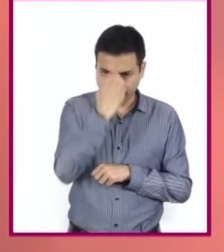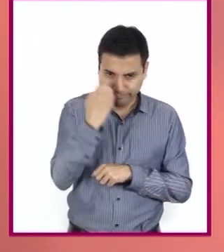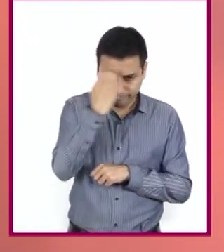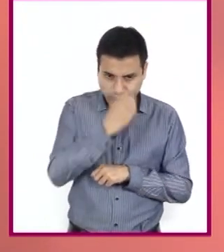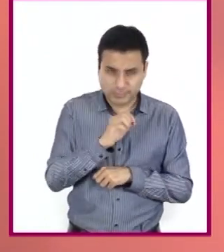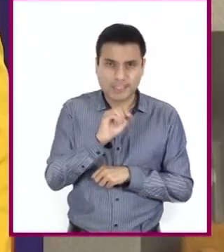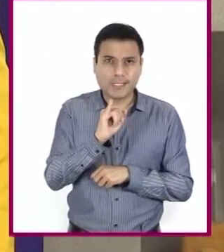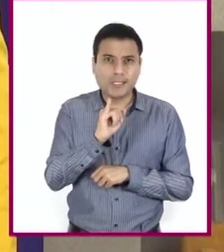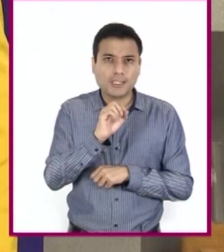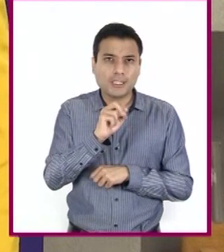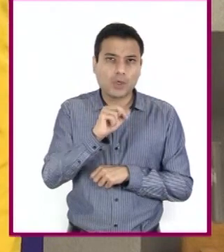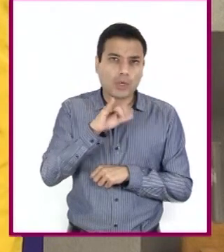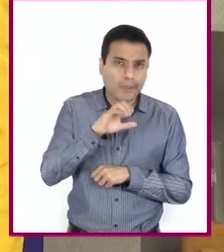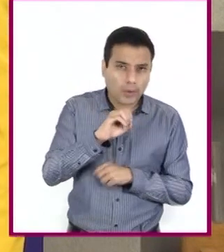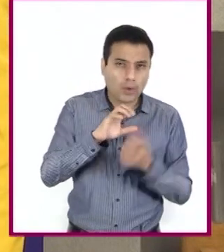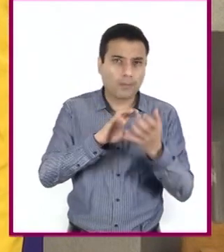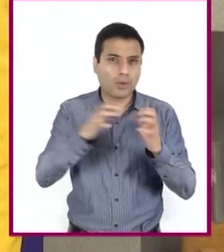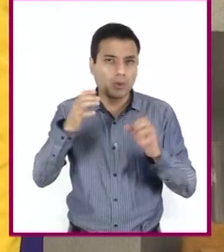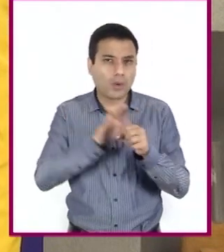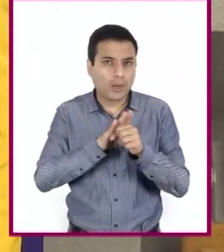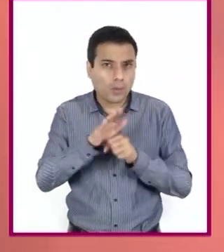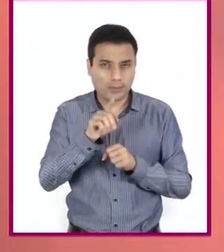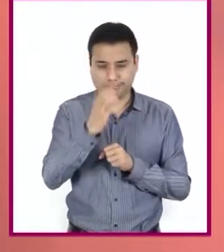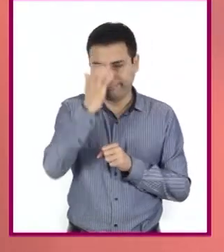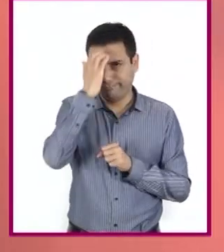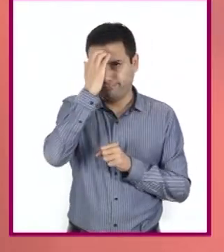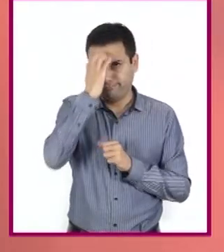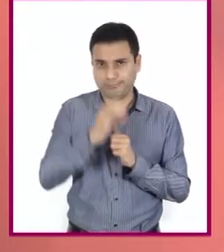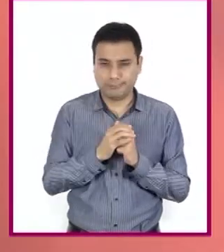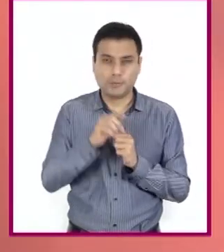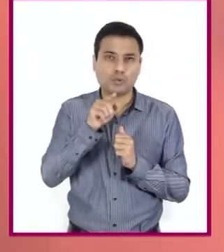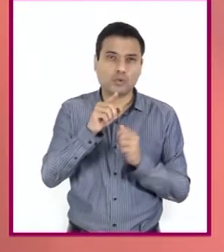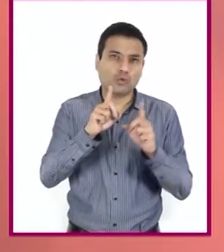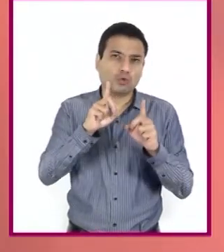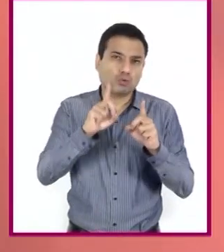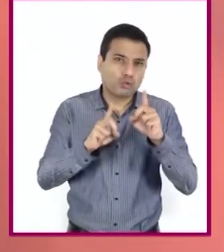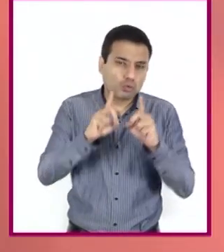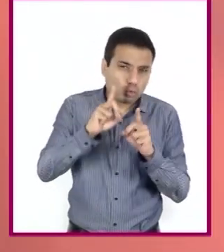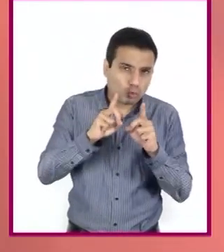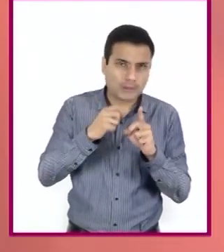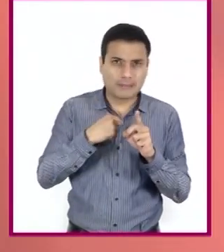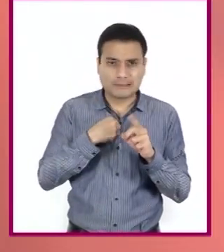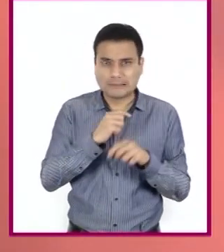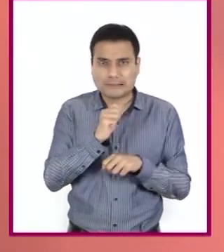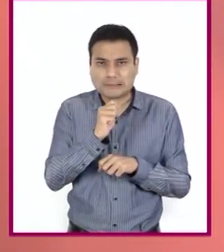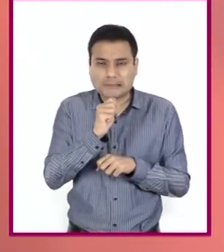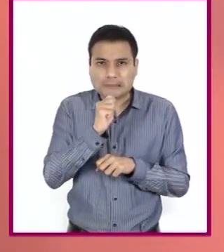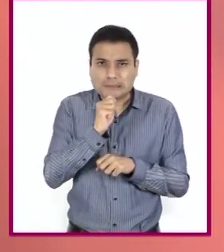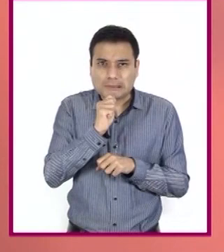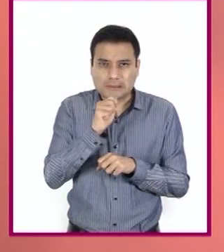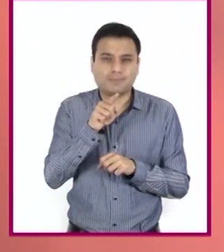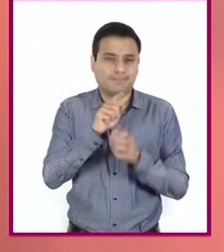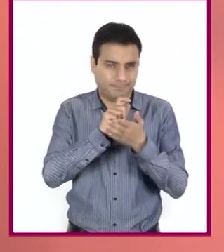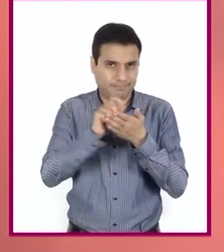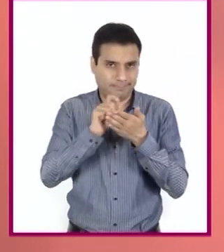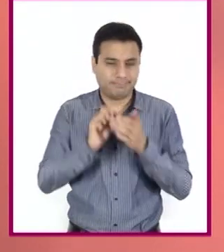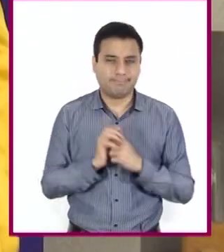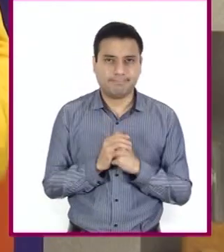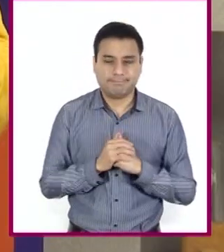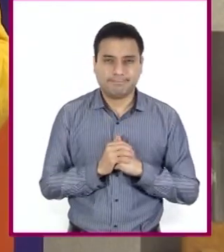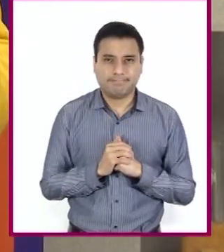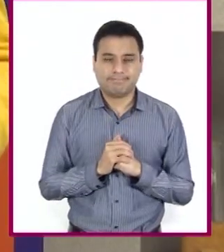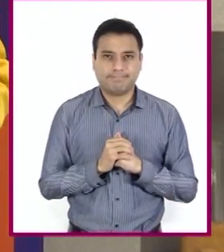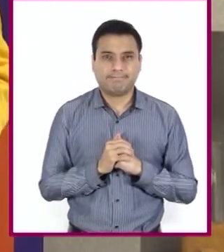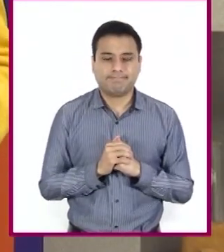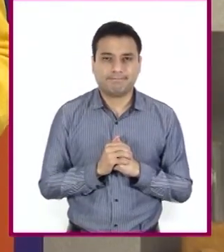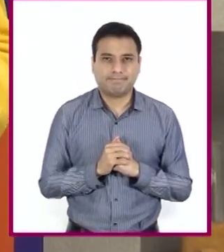o molecular. Registren las dudas, inquietudes o dificultades que surjan al resolver los planteamientos de esta sesión.